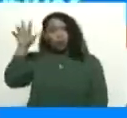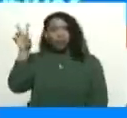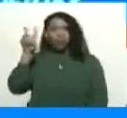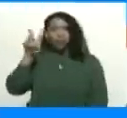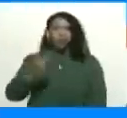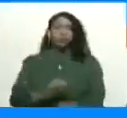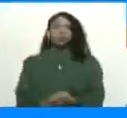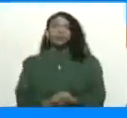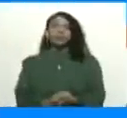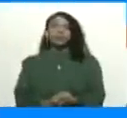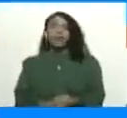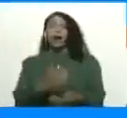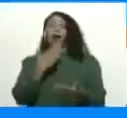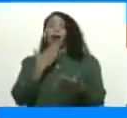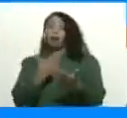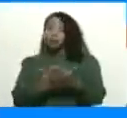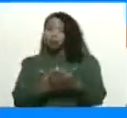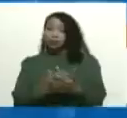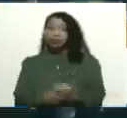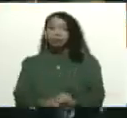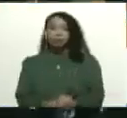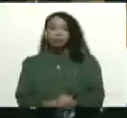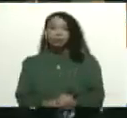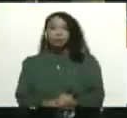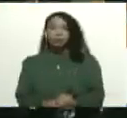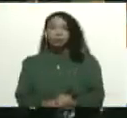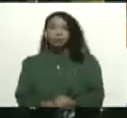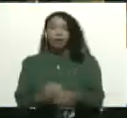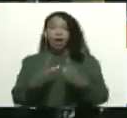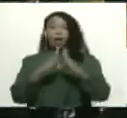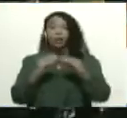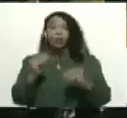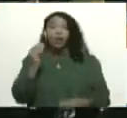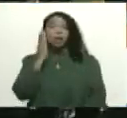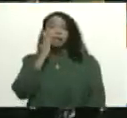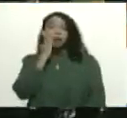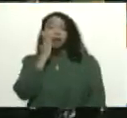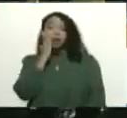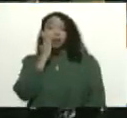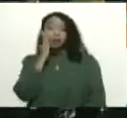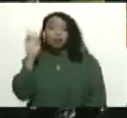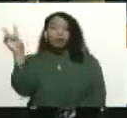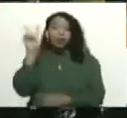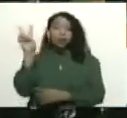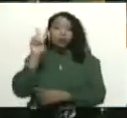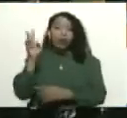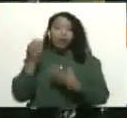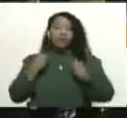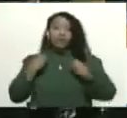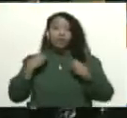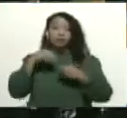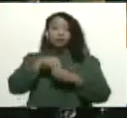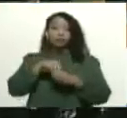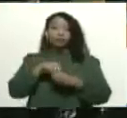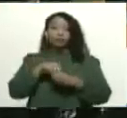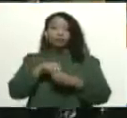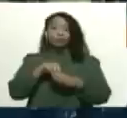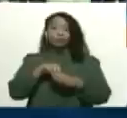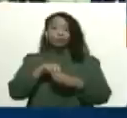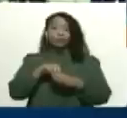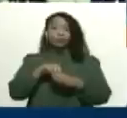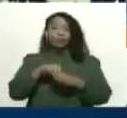venezolano y gracias a todas las madres venezolanas. Pero